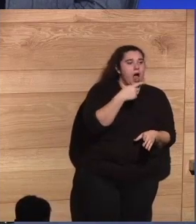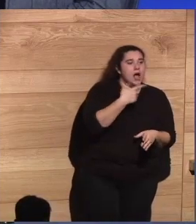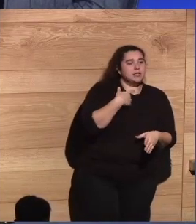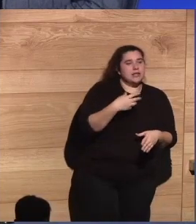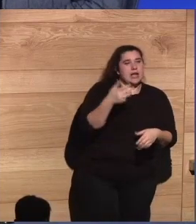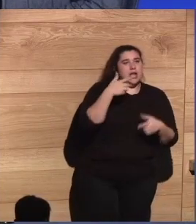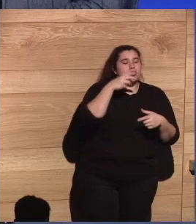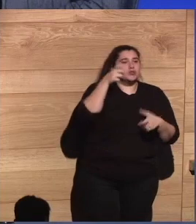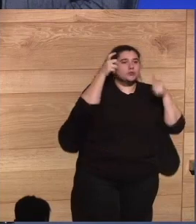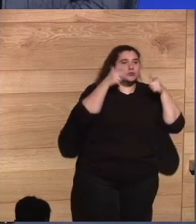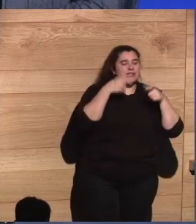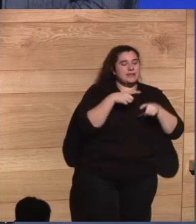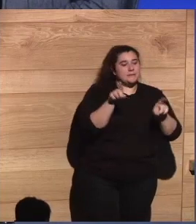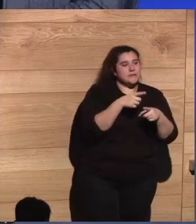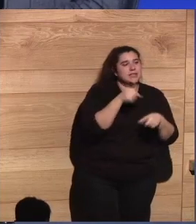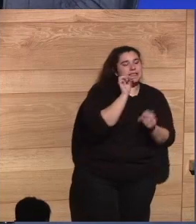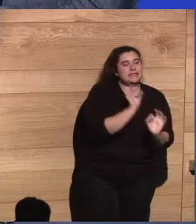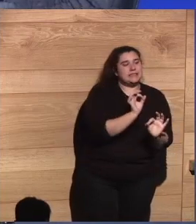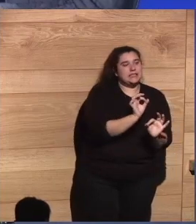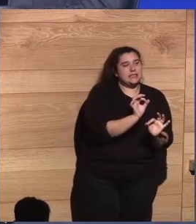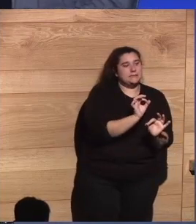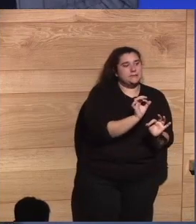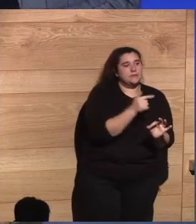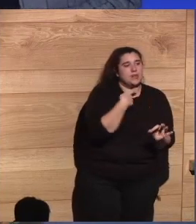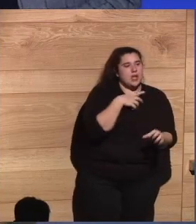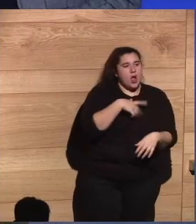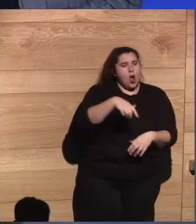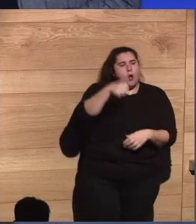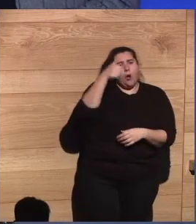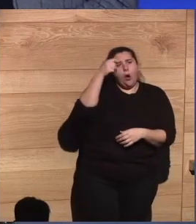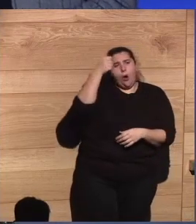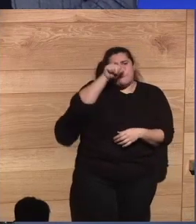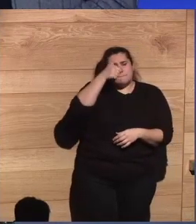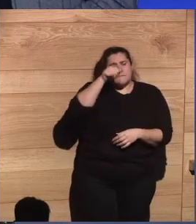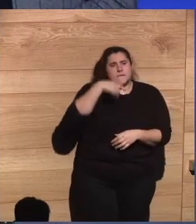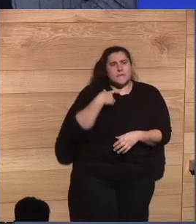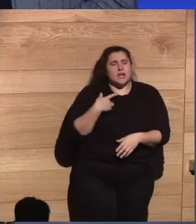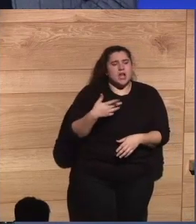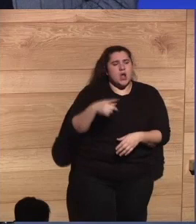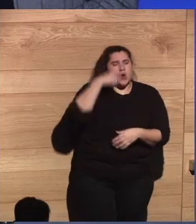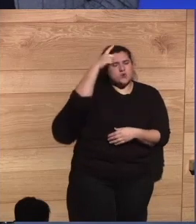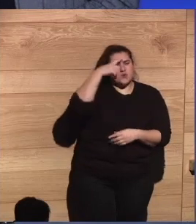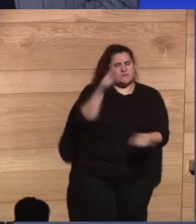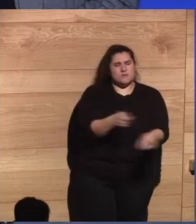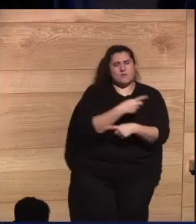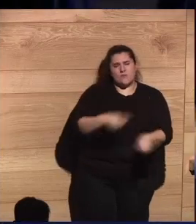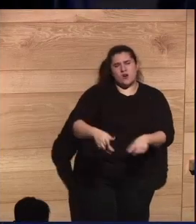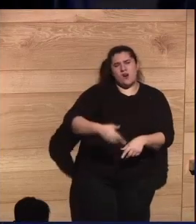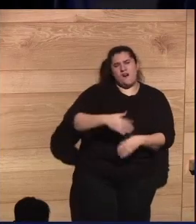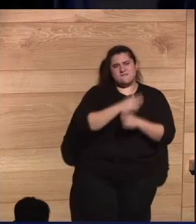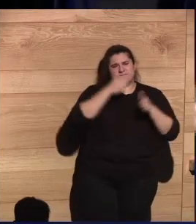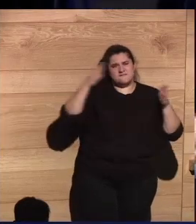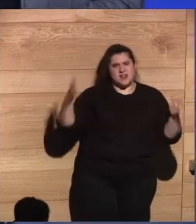Sí. No, aquí, cuando ves evidentemente era un hombre de una cultura musical vastísima.